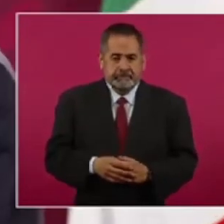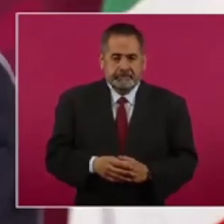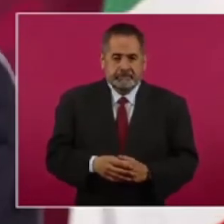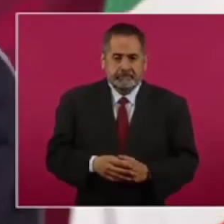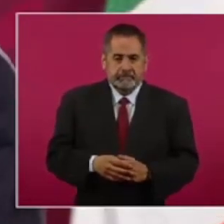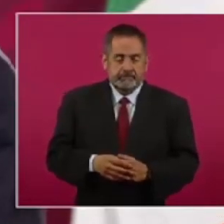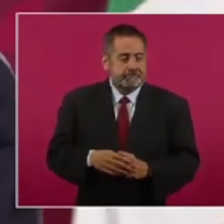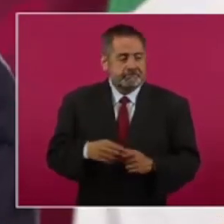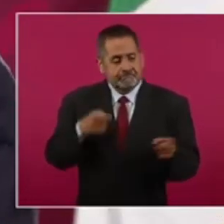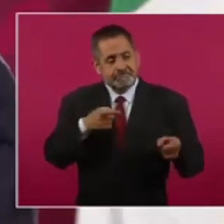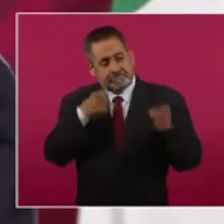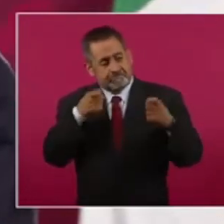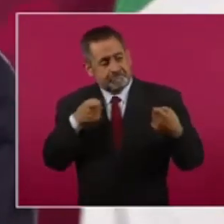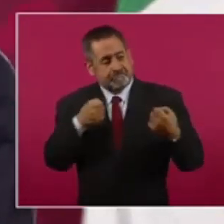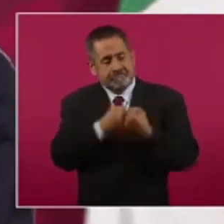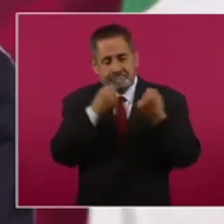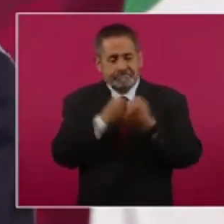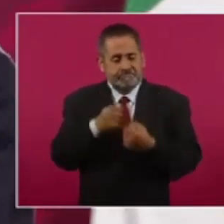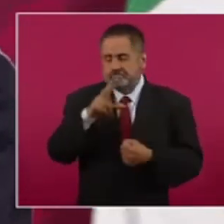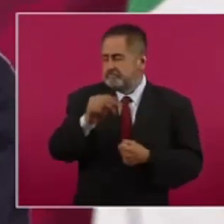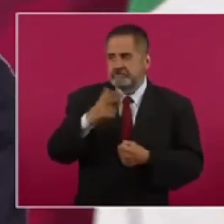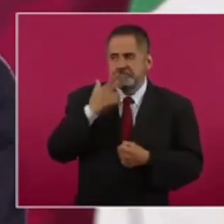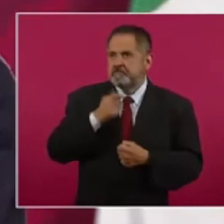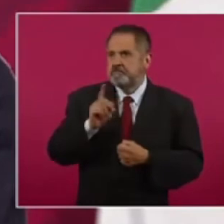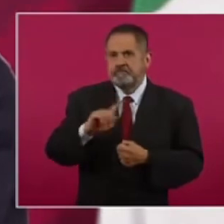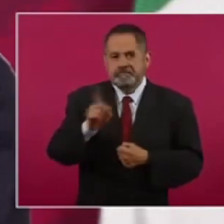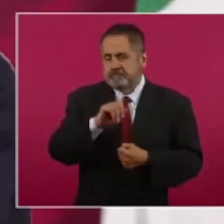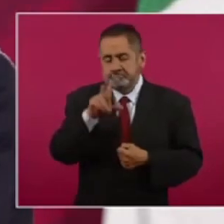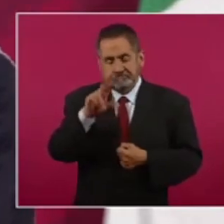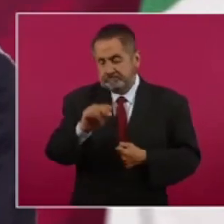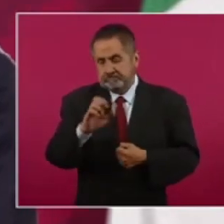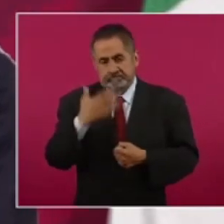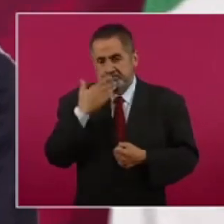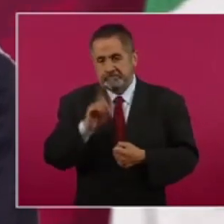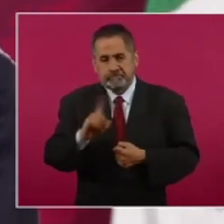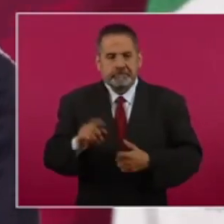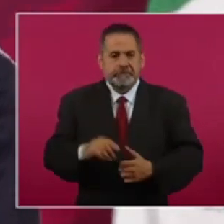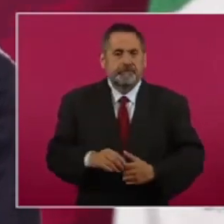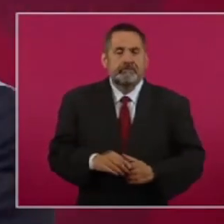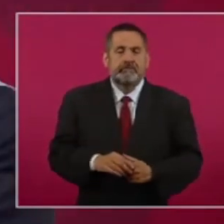que lo otro no funciona.